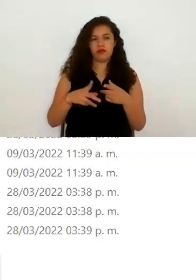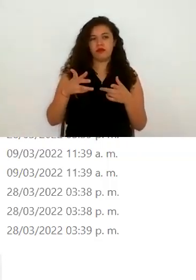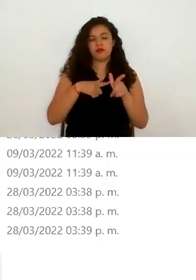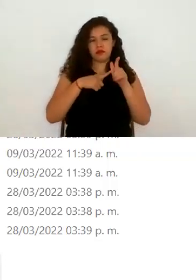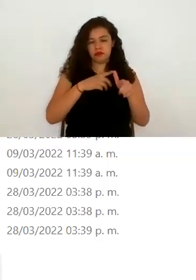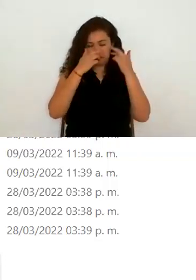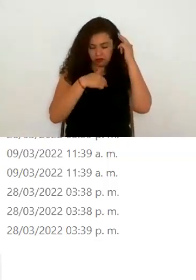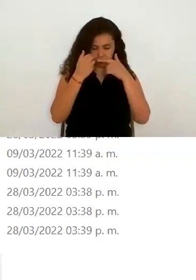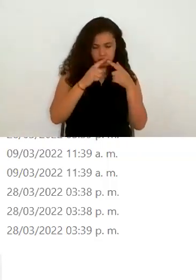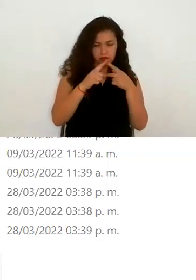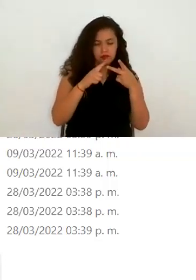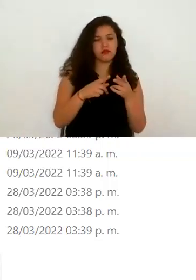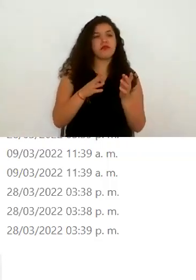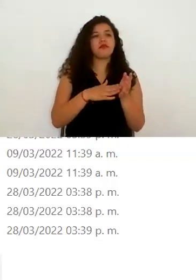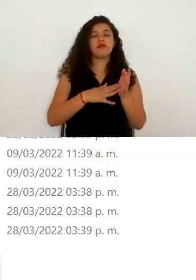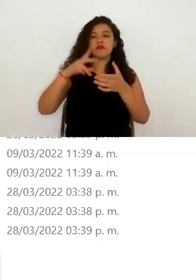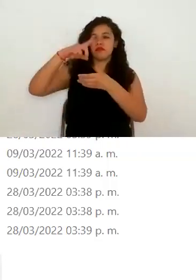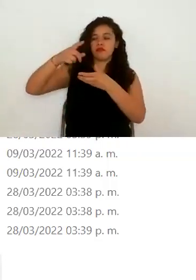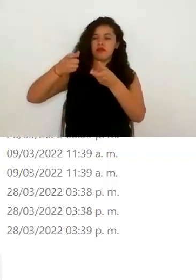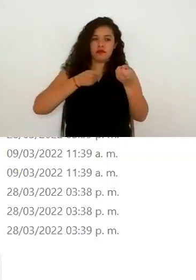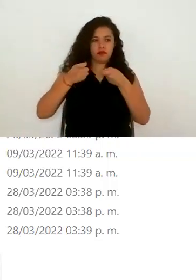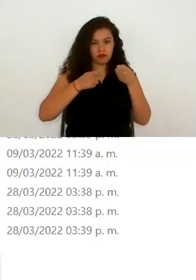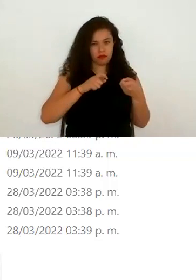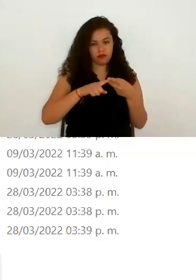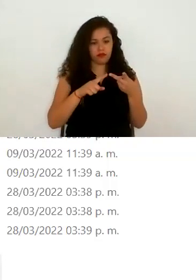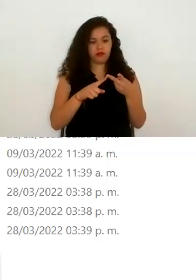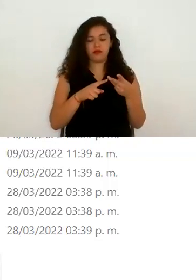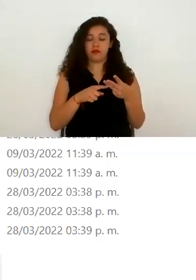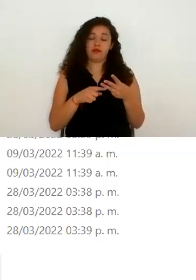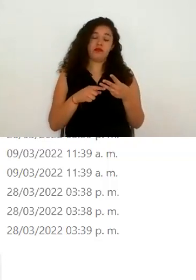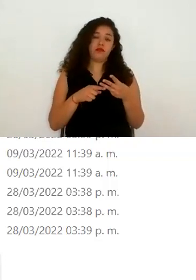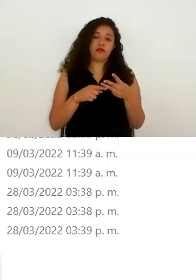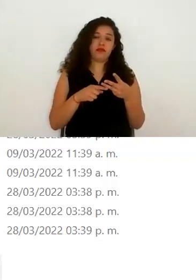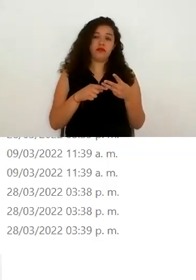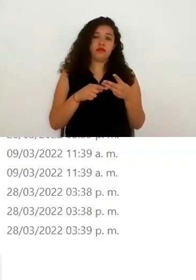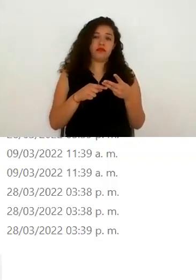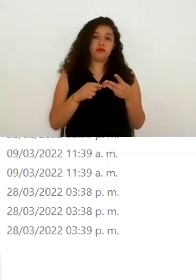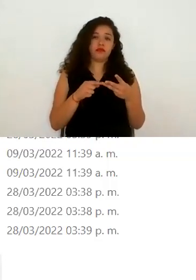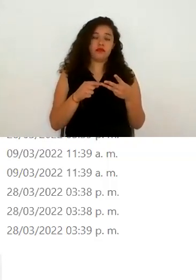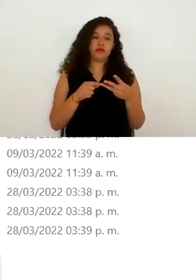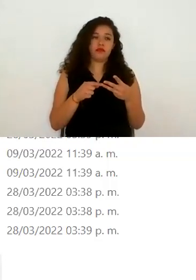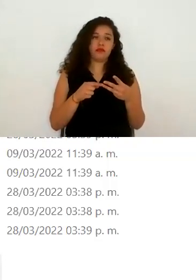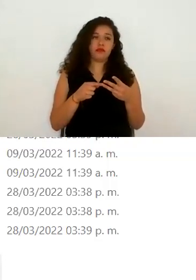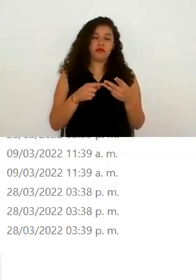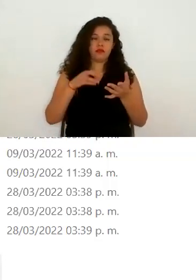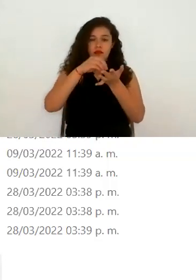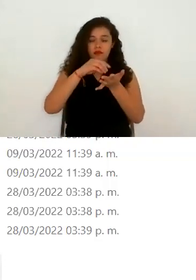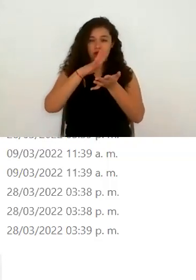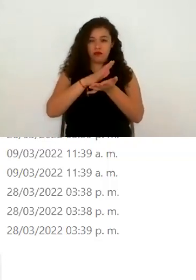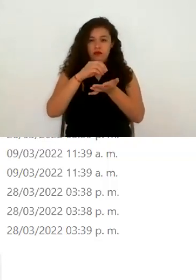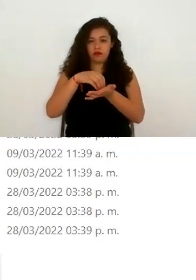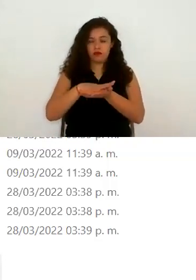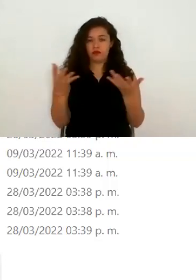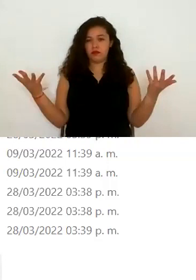seguimiento, control de donaciones, la difusión y elaboración de publicaciones,